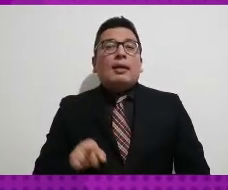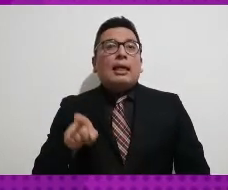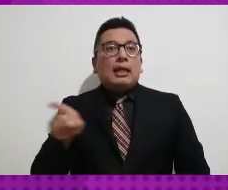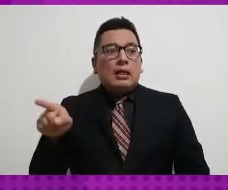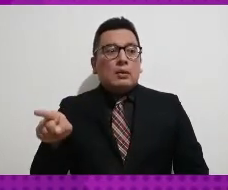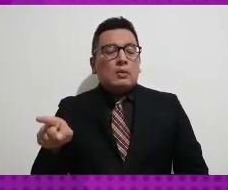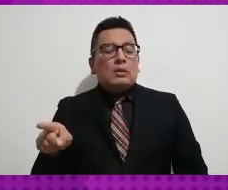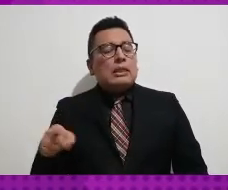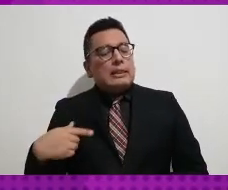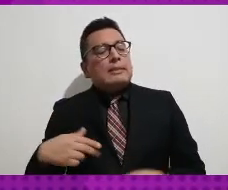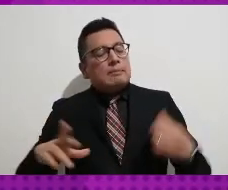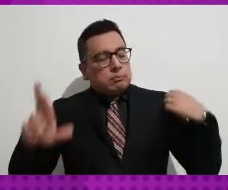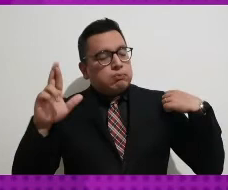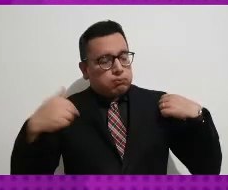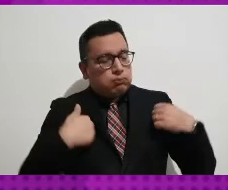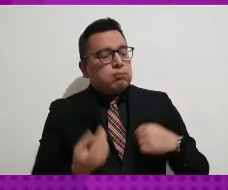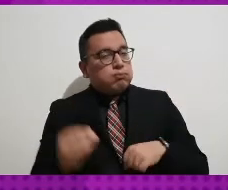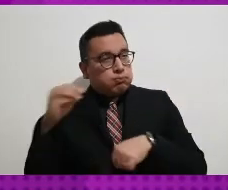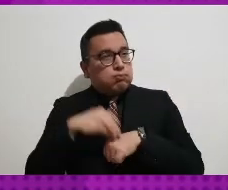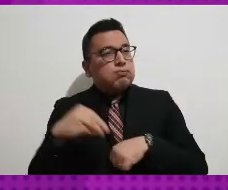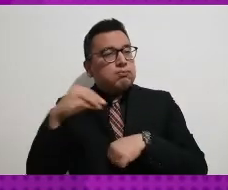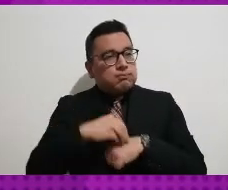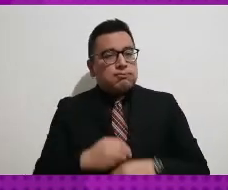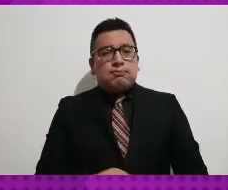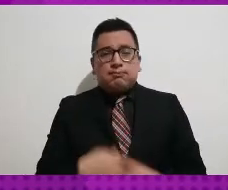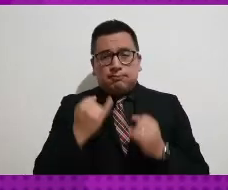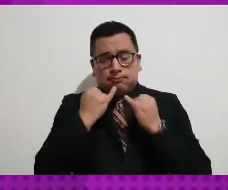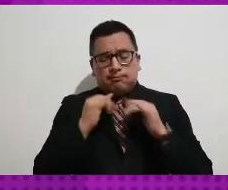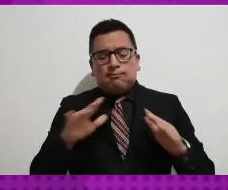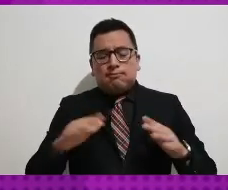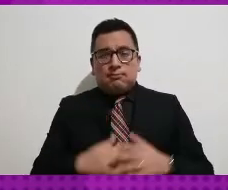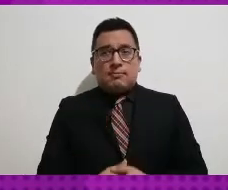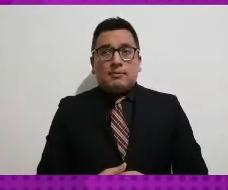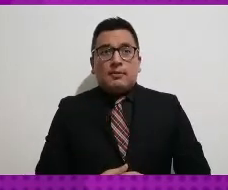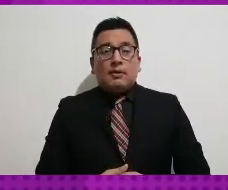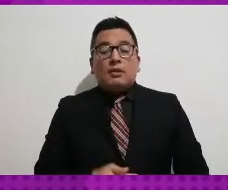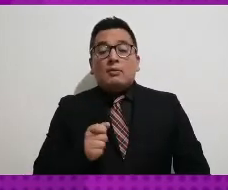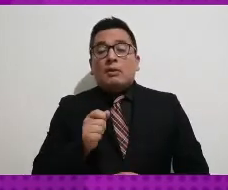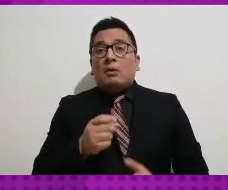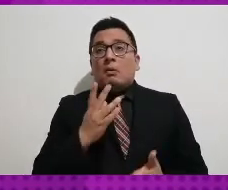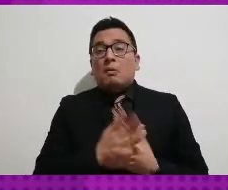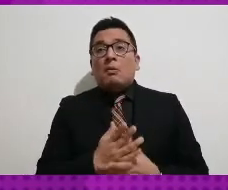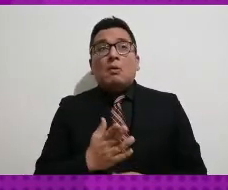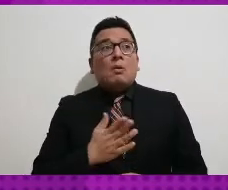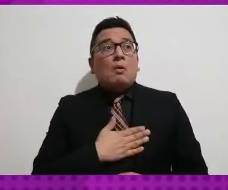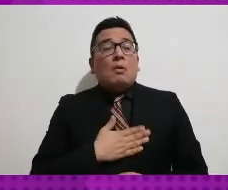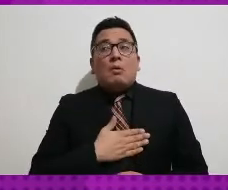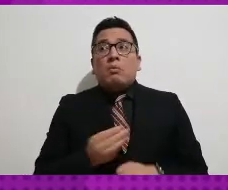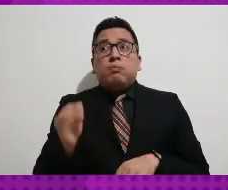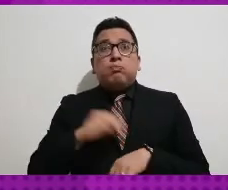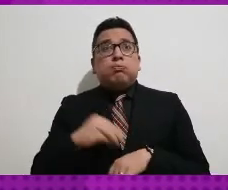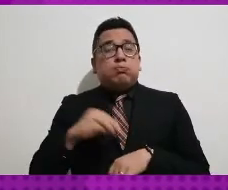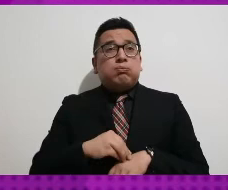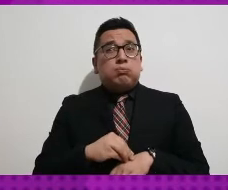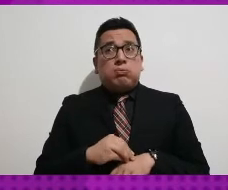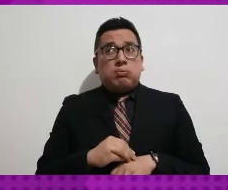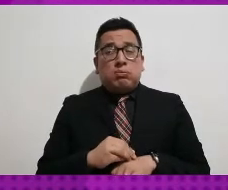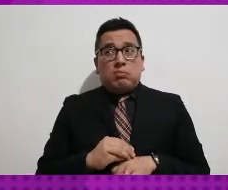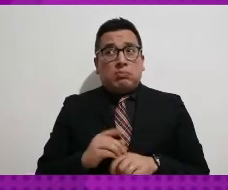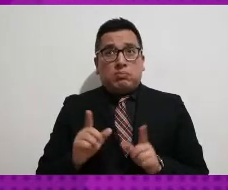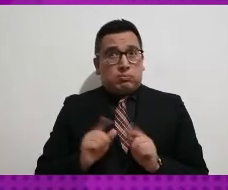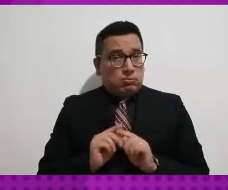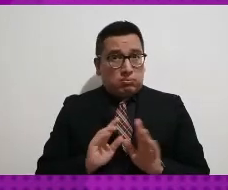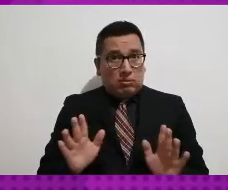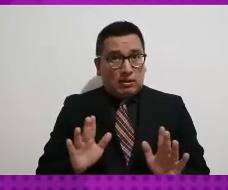utilizar esta transparencia proactiva. No únicamente como sujetos obligados subir la información que se mandata en